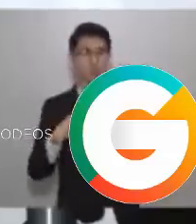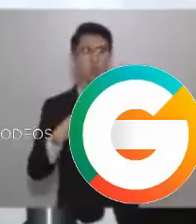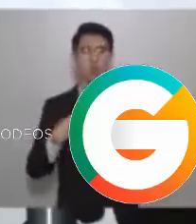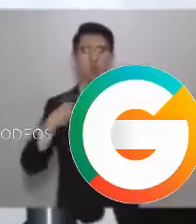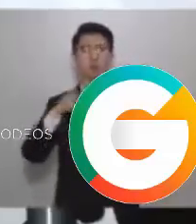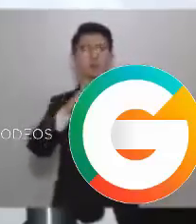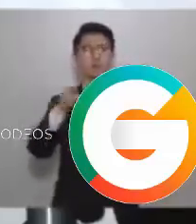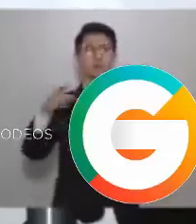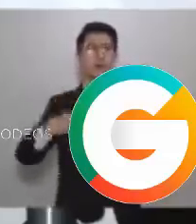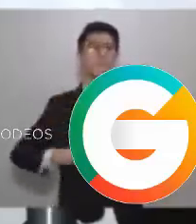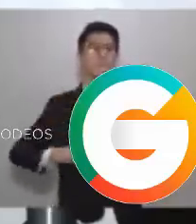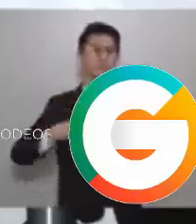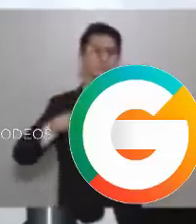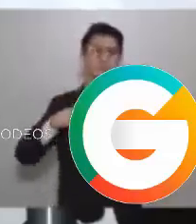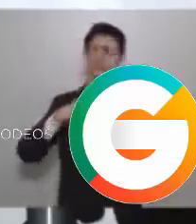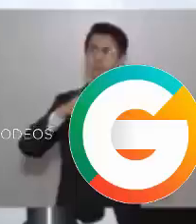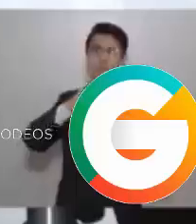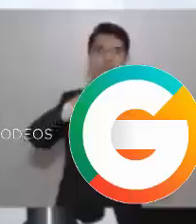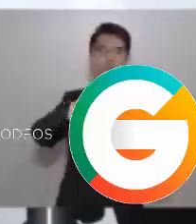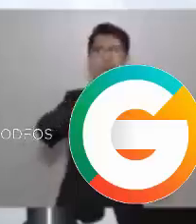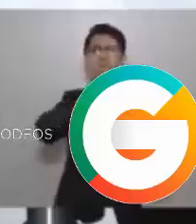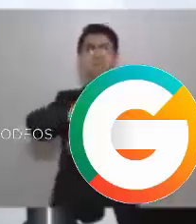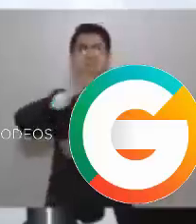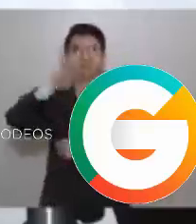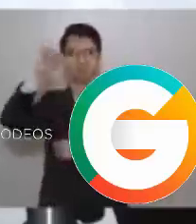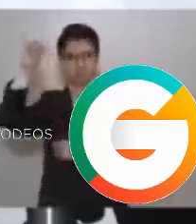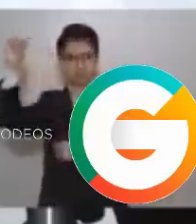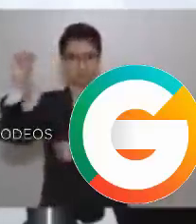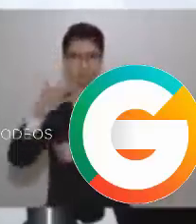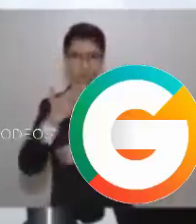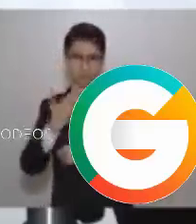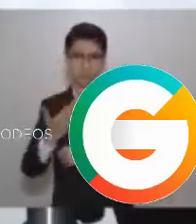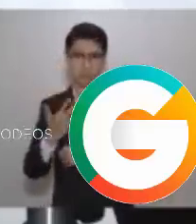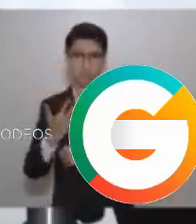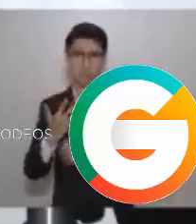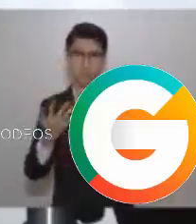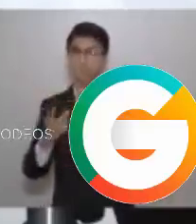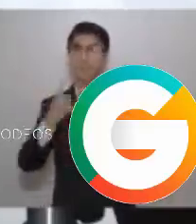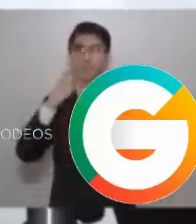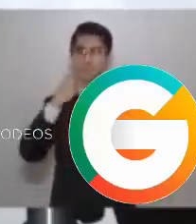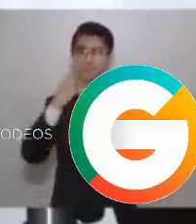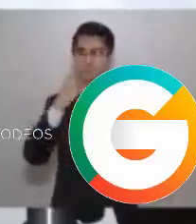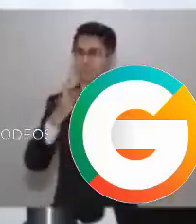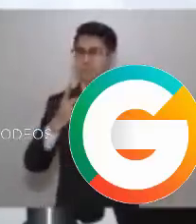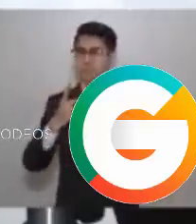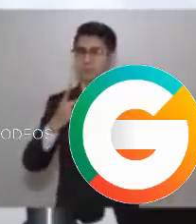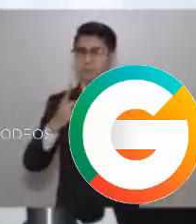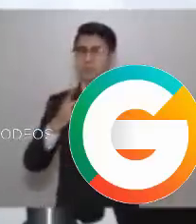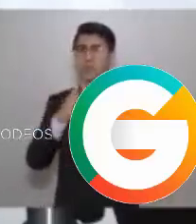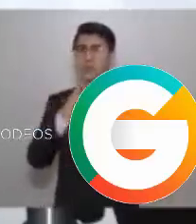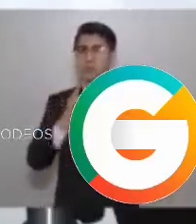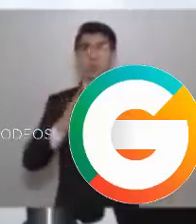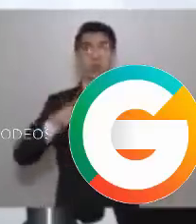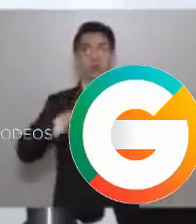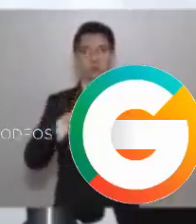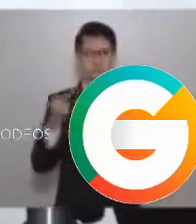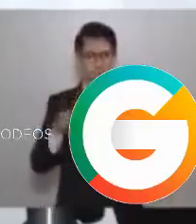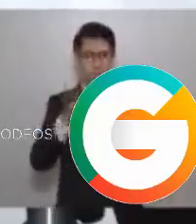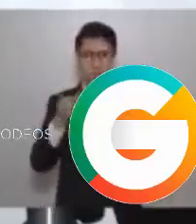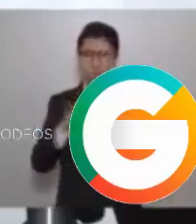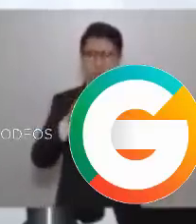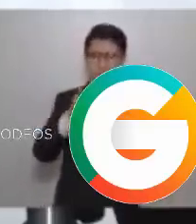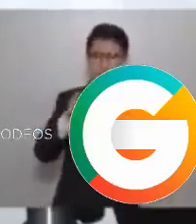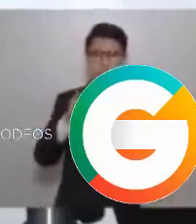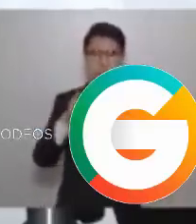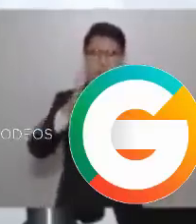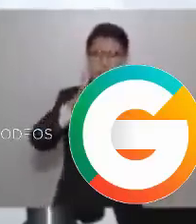también perdido la vida en otras circunstancias diversas que estamos revisando si es que tienen relación con este evento, aunque de primera